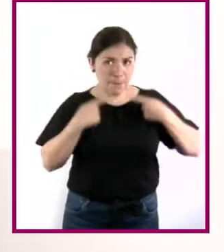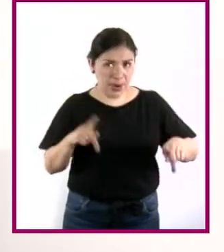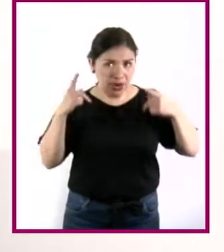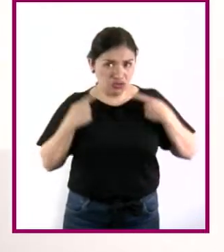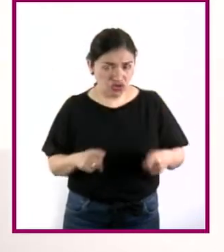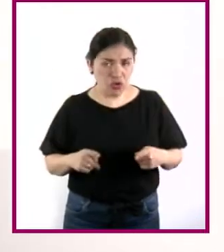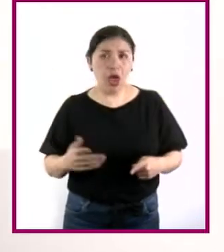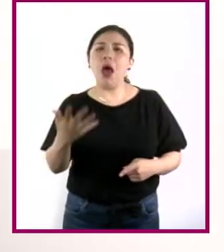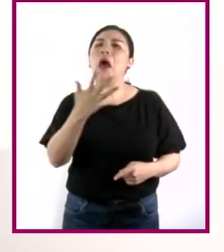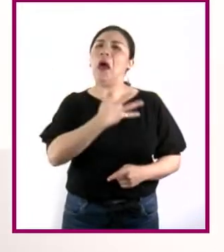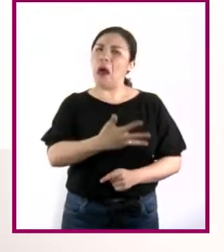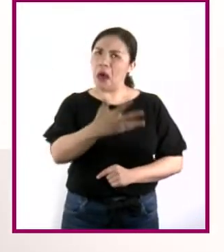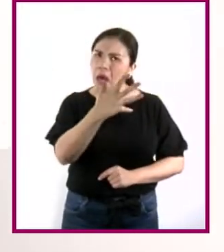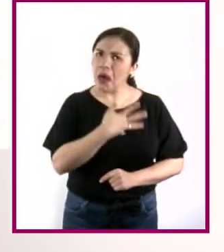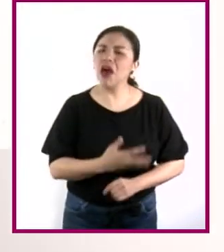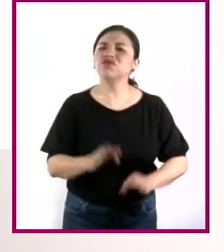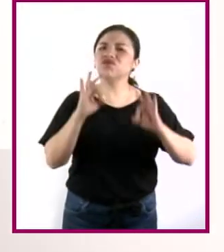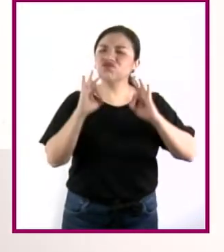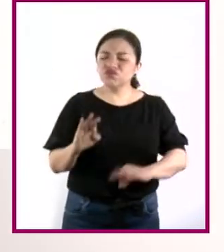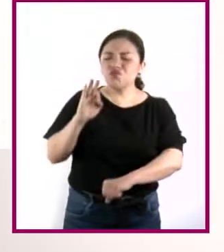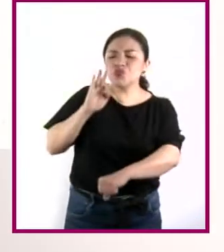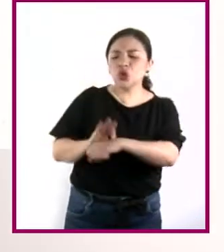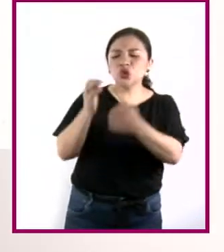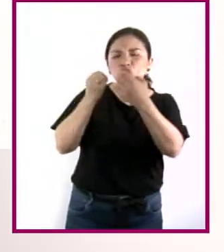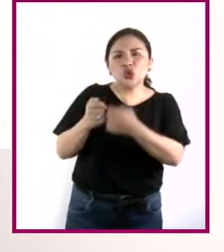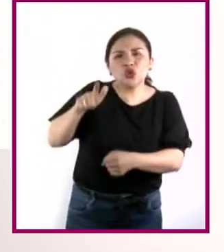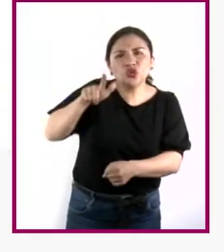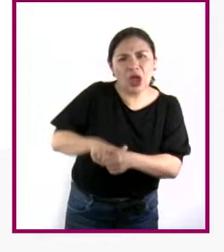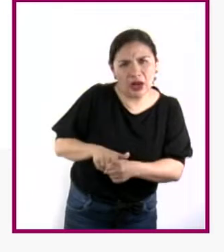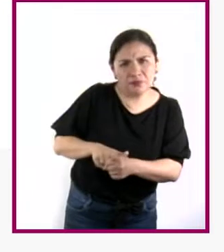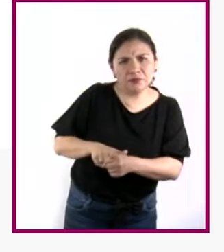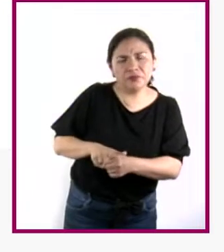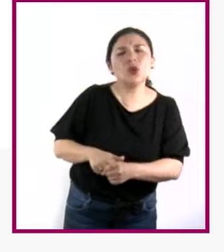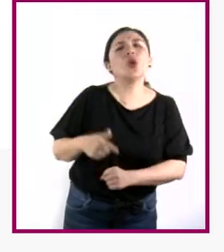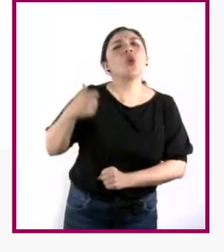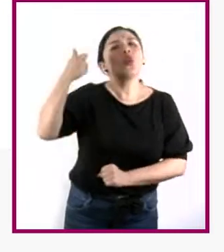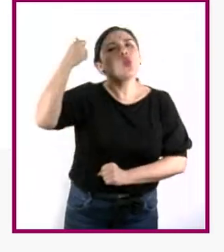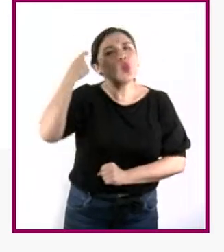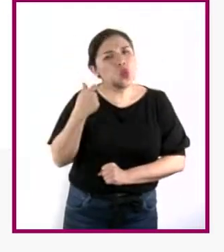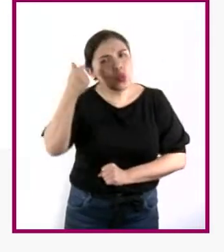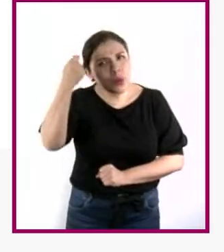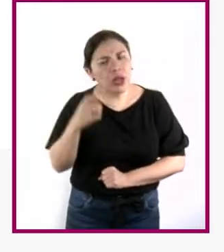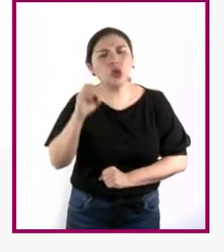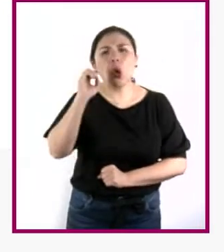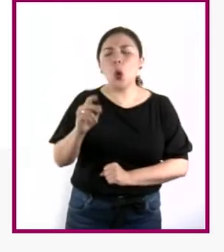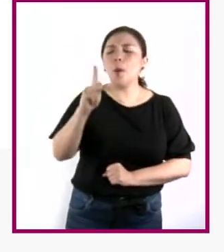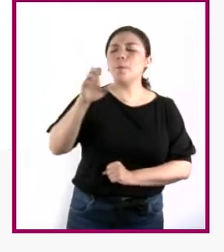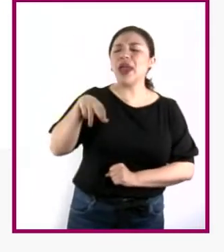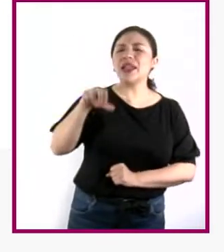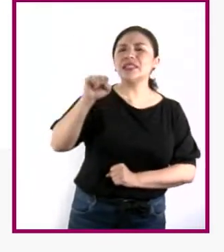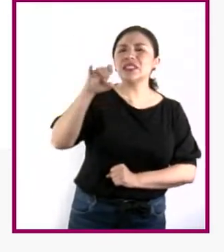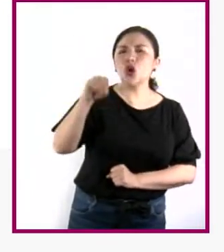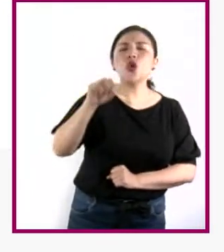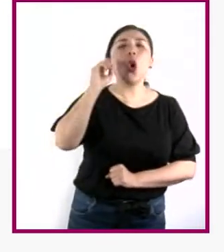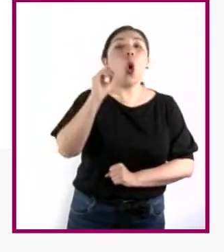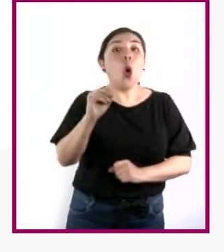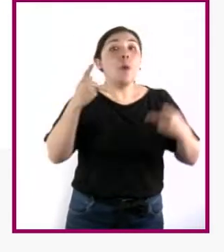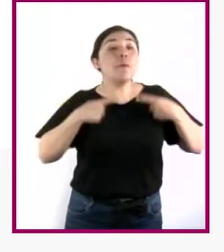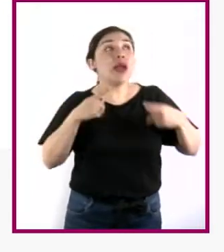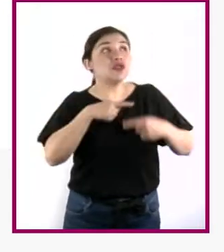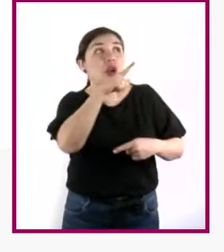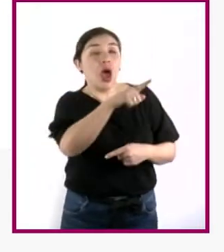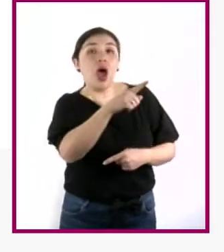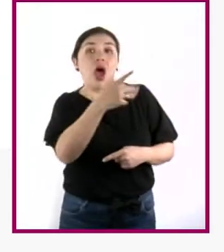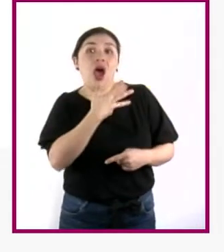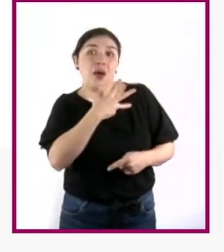goza de protección social, de jubilación o pensión, o un familiar de una persona